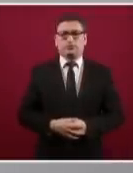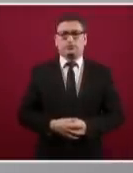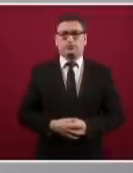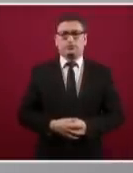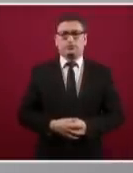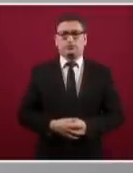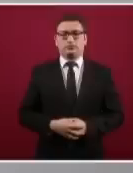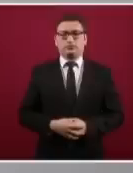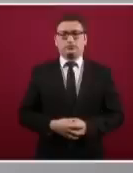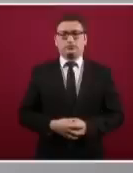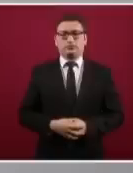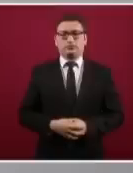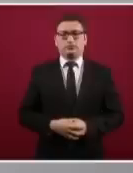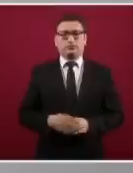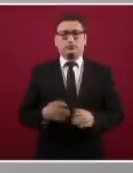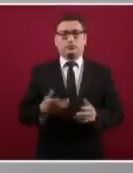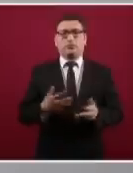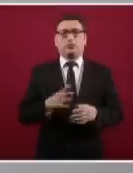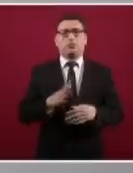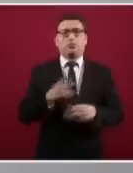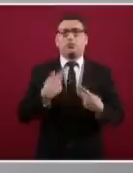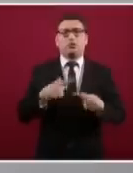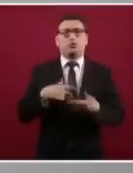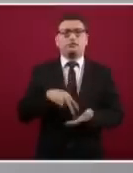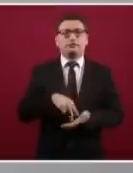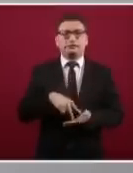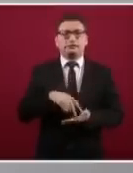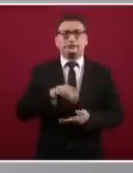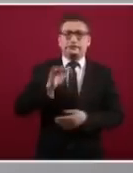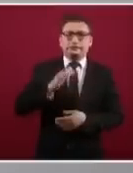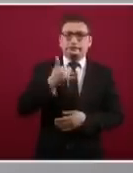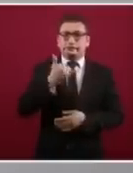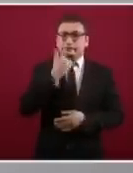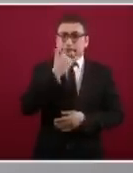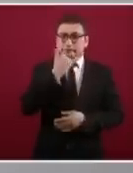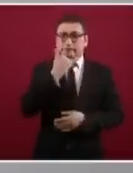es un acto de humildad